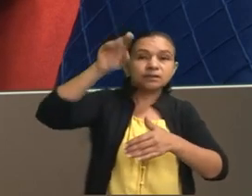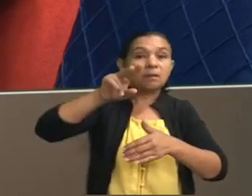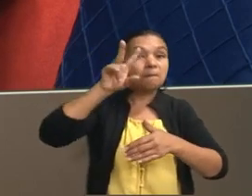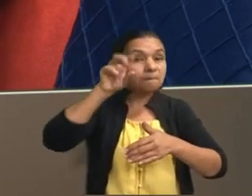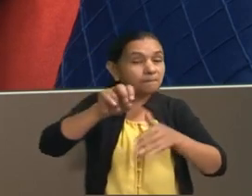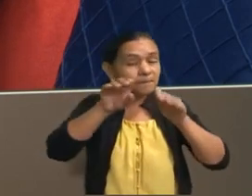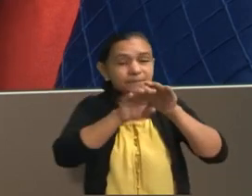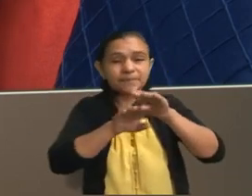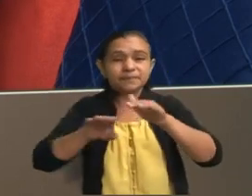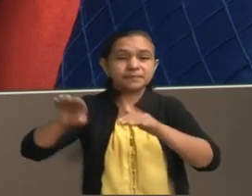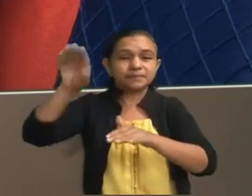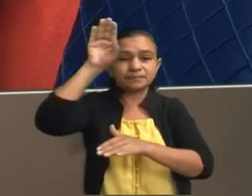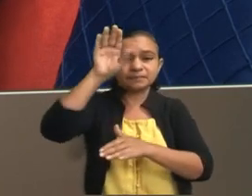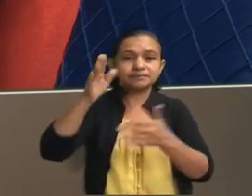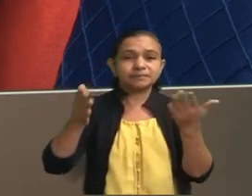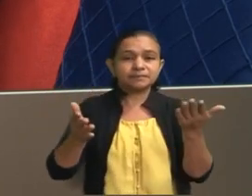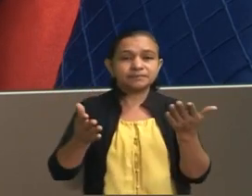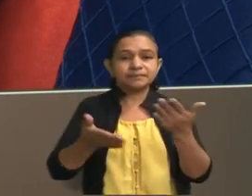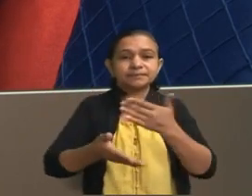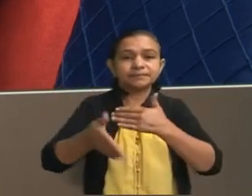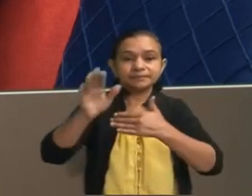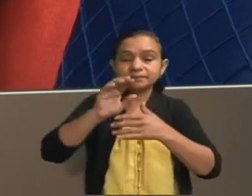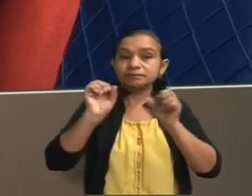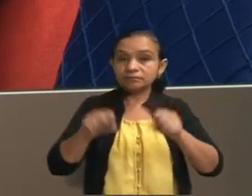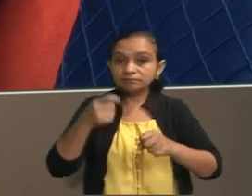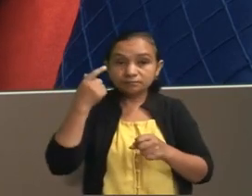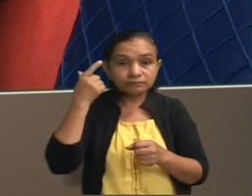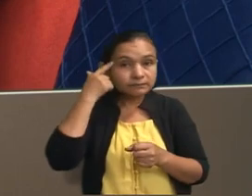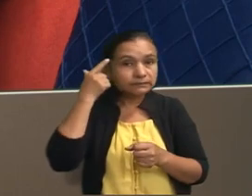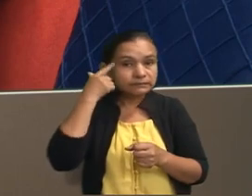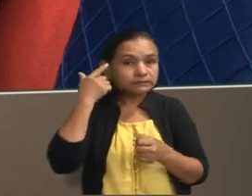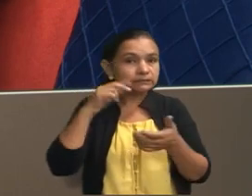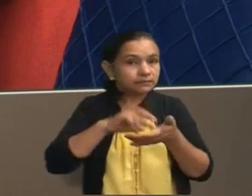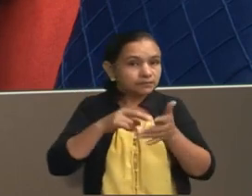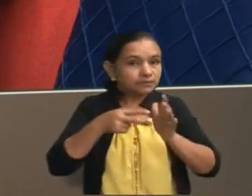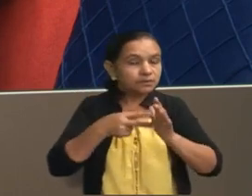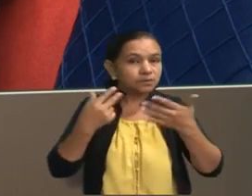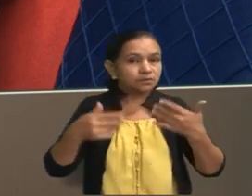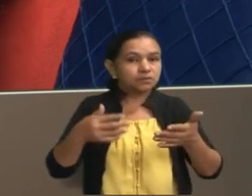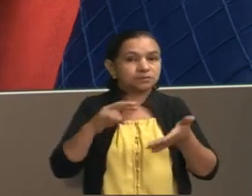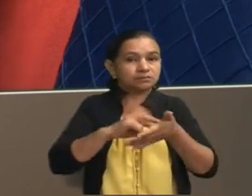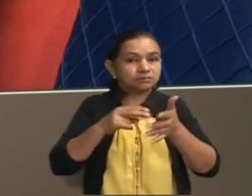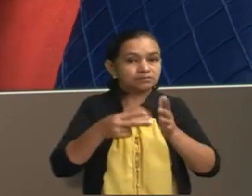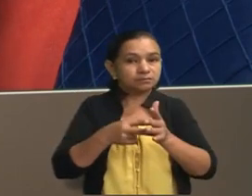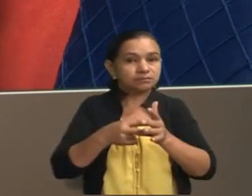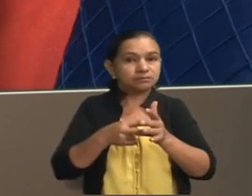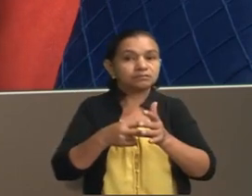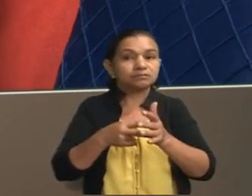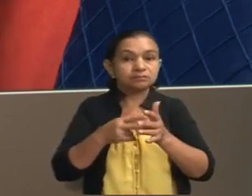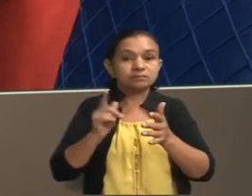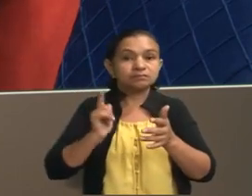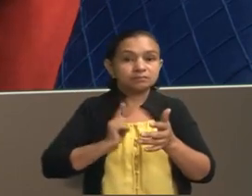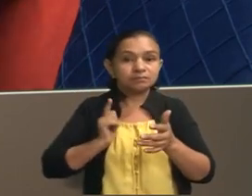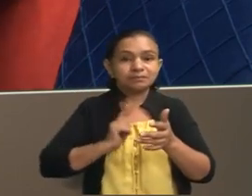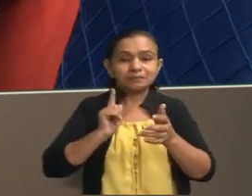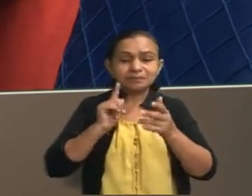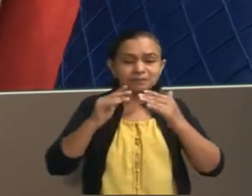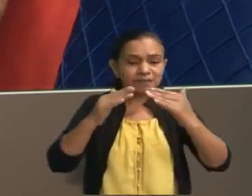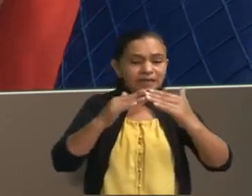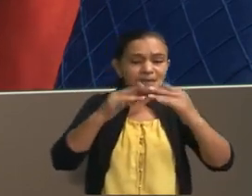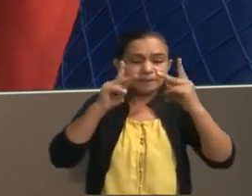metros. Bueno, nos podemos imaginar qué significa esto. Significa que se tiene que evacuar la